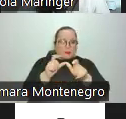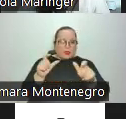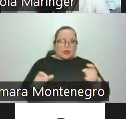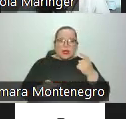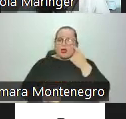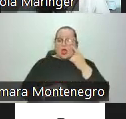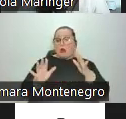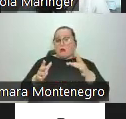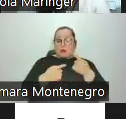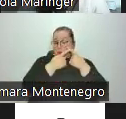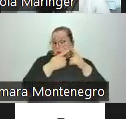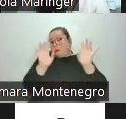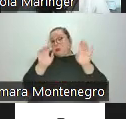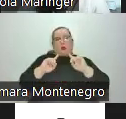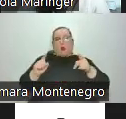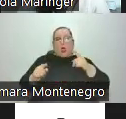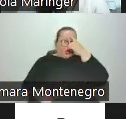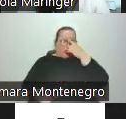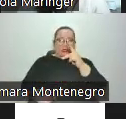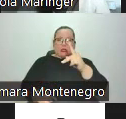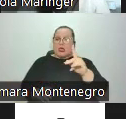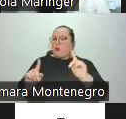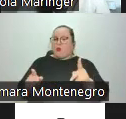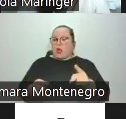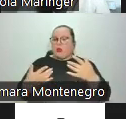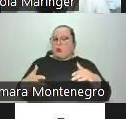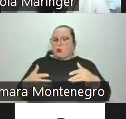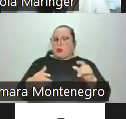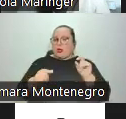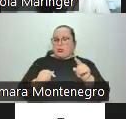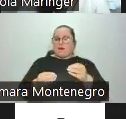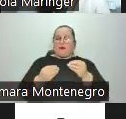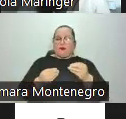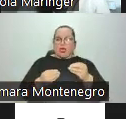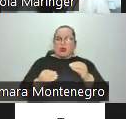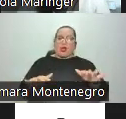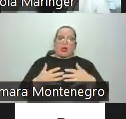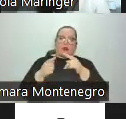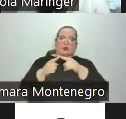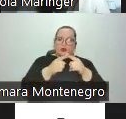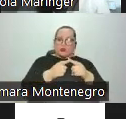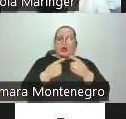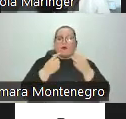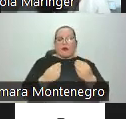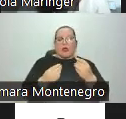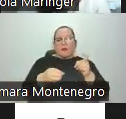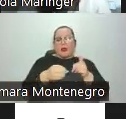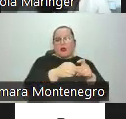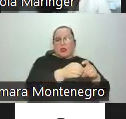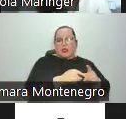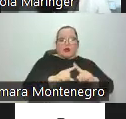si no las conoces. LinkedIn es un tremendo lugar, las redes sociales en general, para ir conectando con